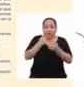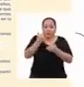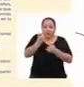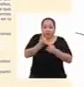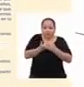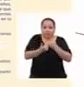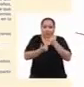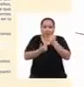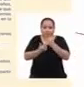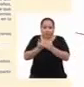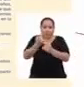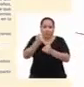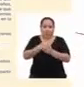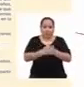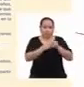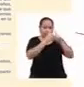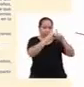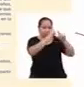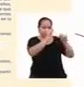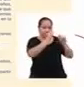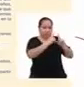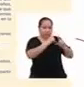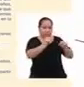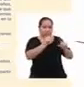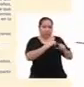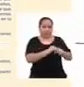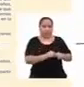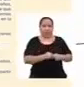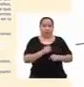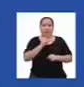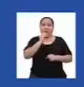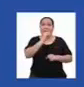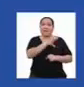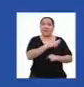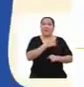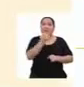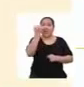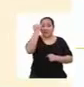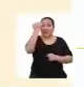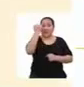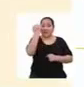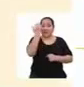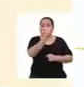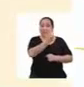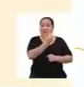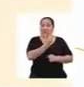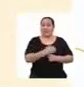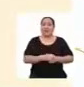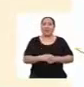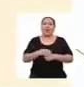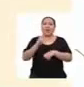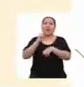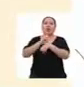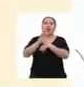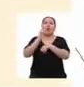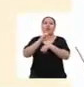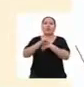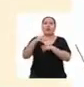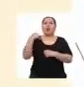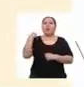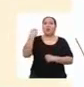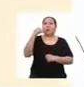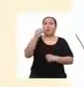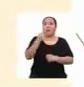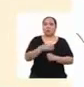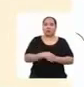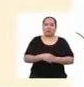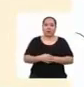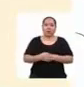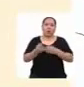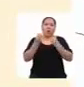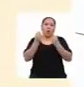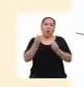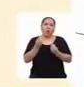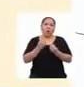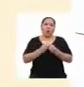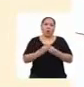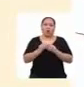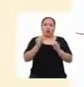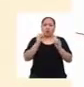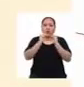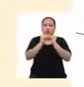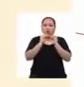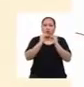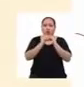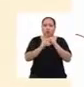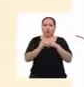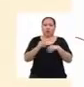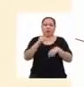y vamos comentando las ideas de cada uno. Consejos para adolescentes. Cómo afrontar